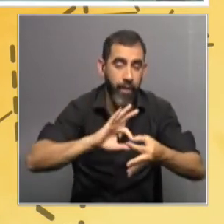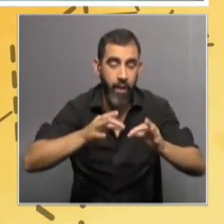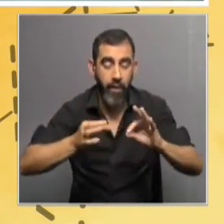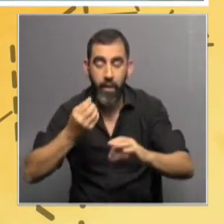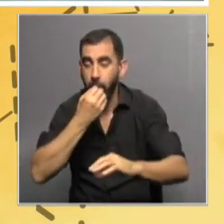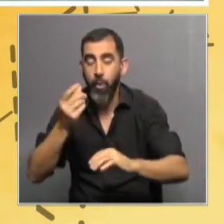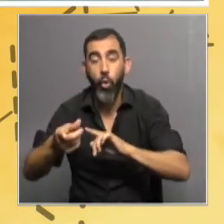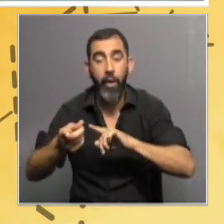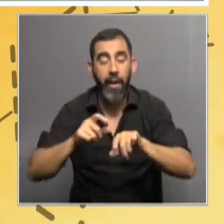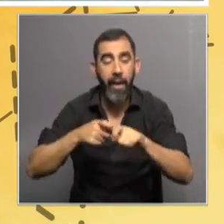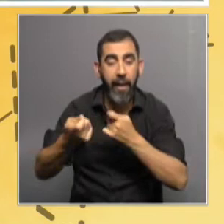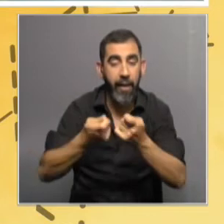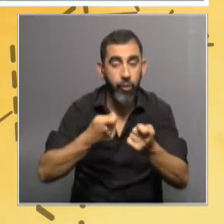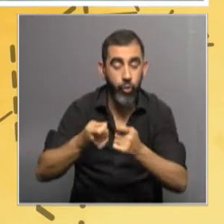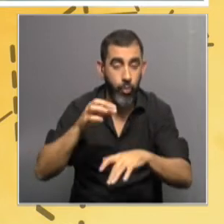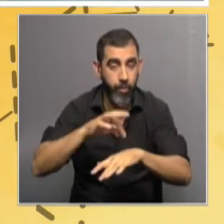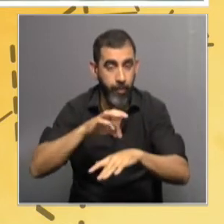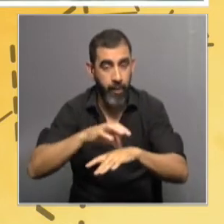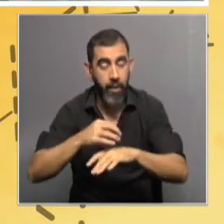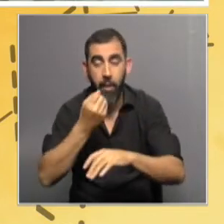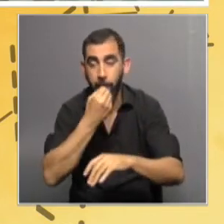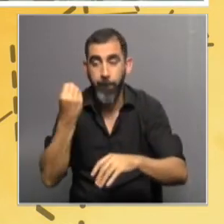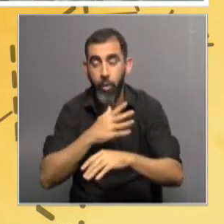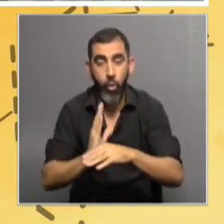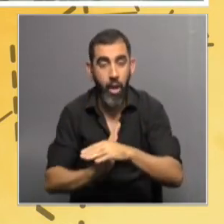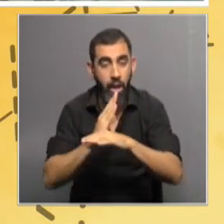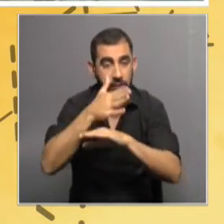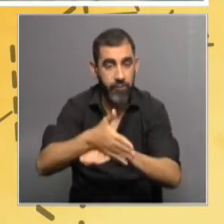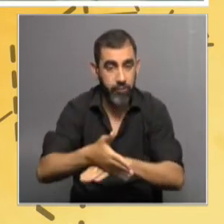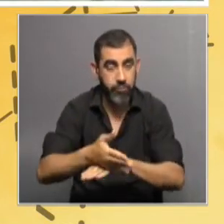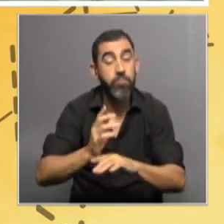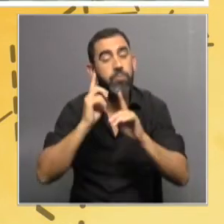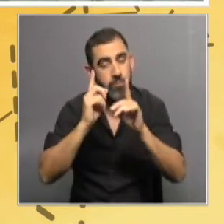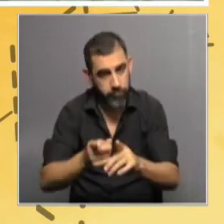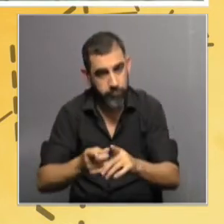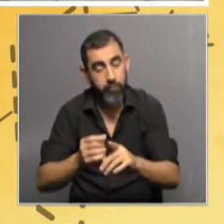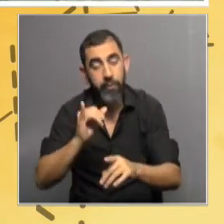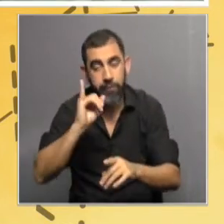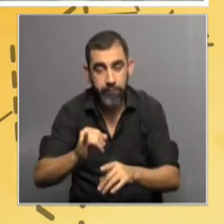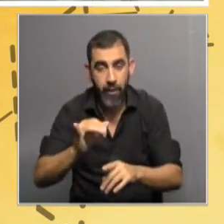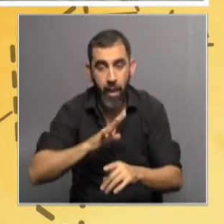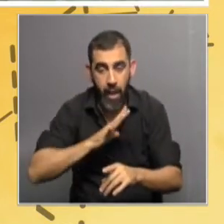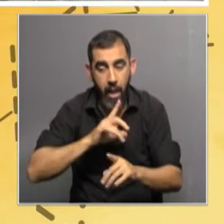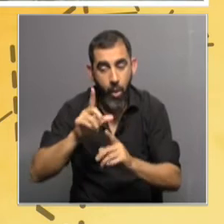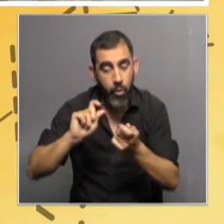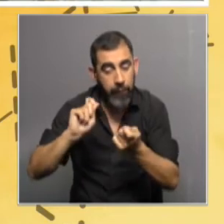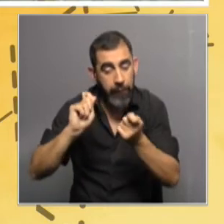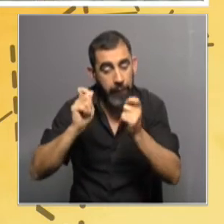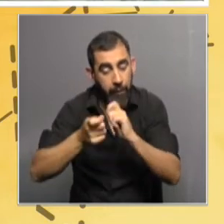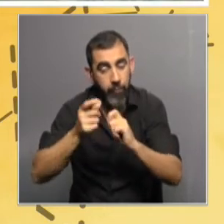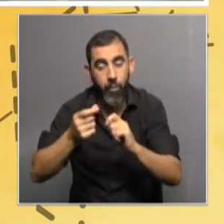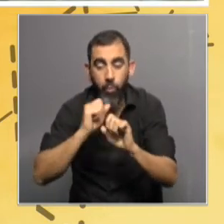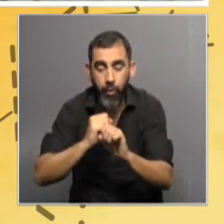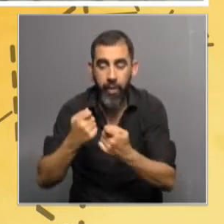gestión clínica de los casos mejorar el acceso a estos enfermos y cuando encontremos una alteración blanco de alguna forma